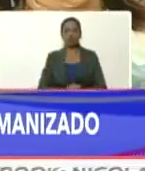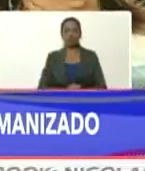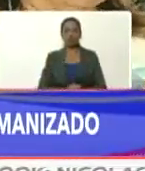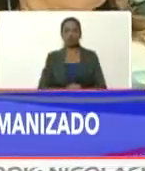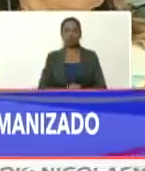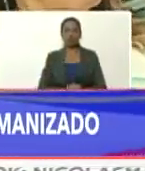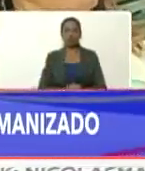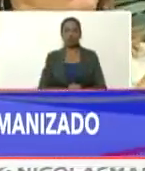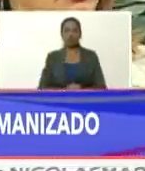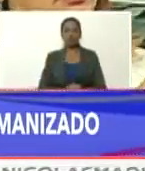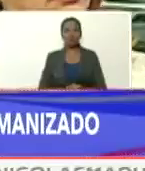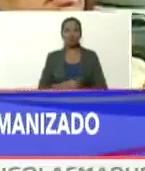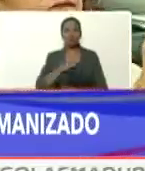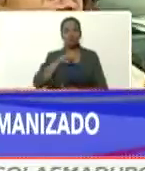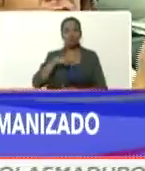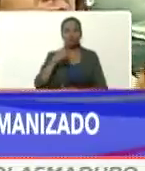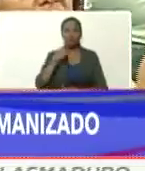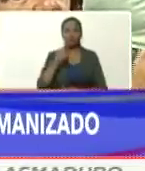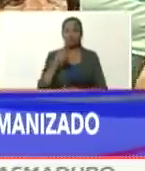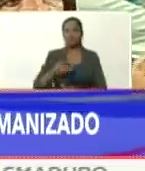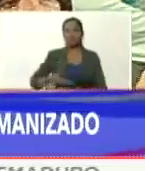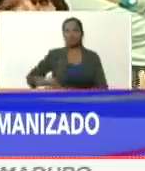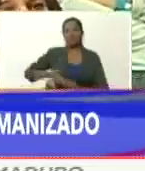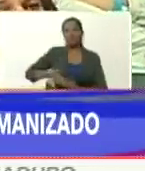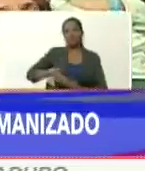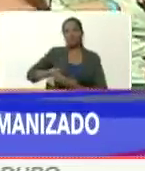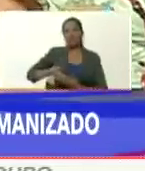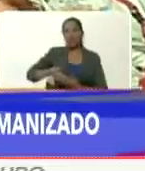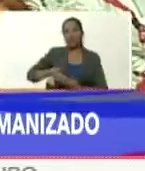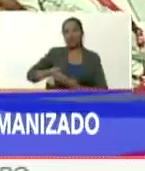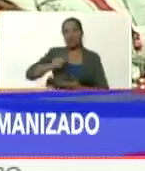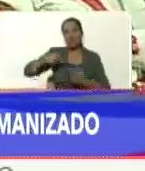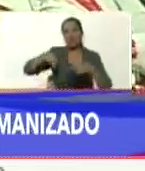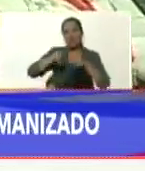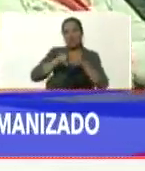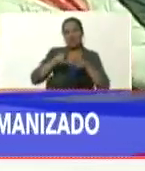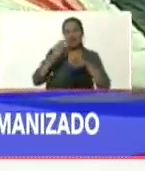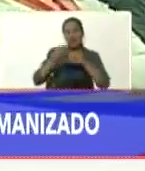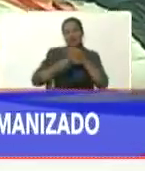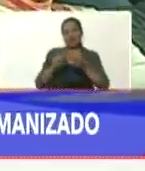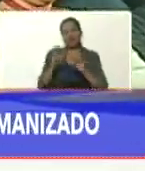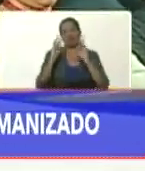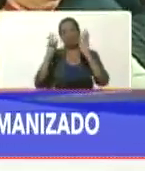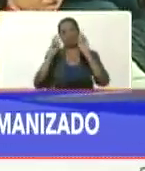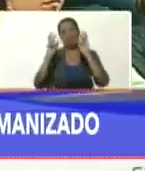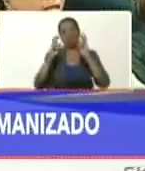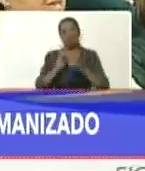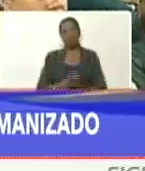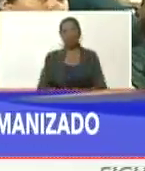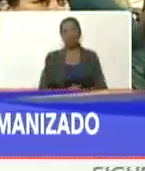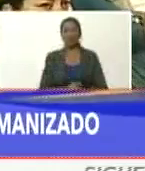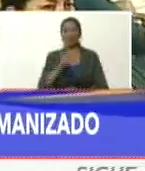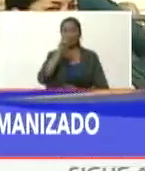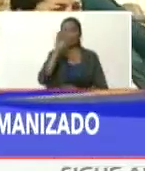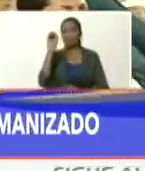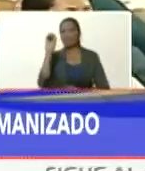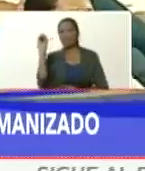Y ya vamos a hablar de la lactancia materna. Ya vamos a hablar específicamente de ese tema.